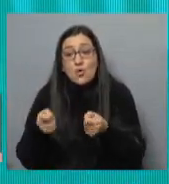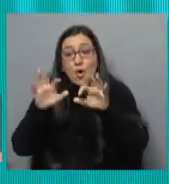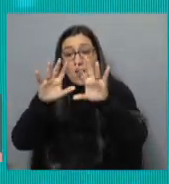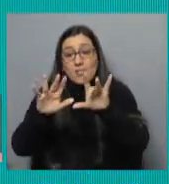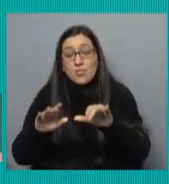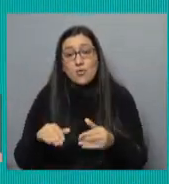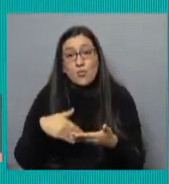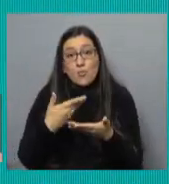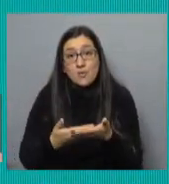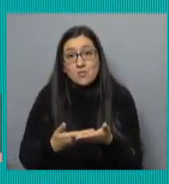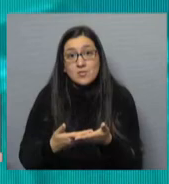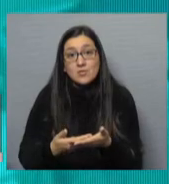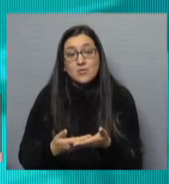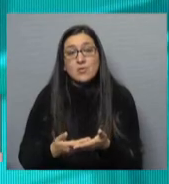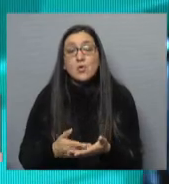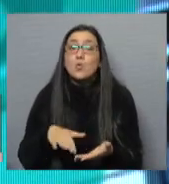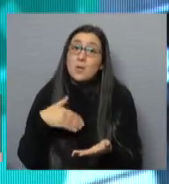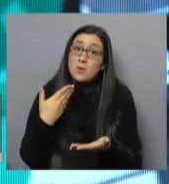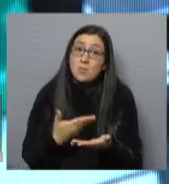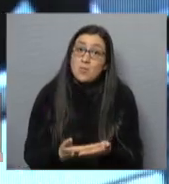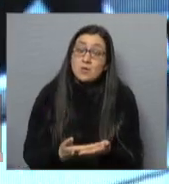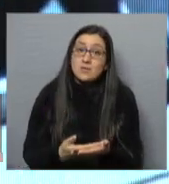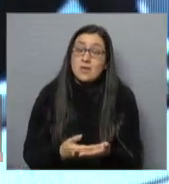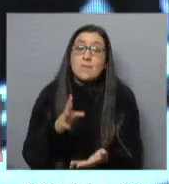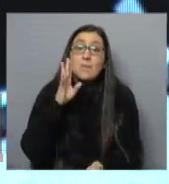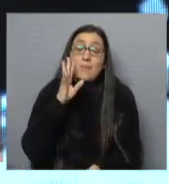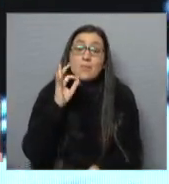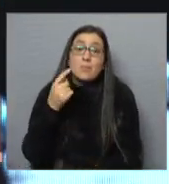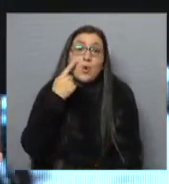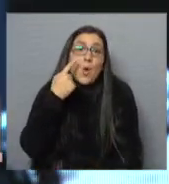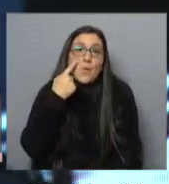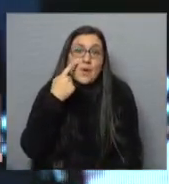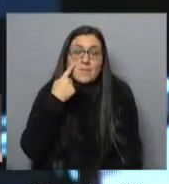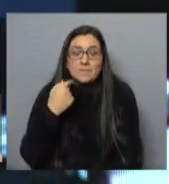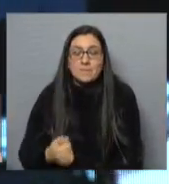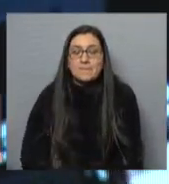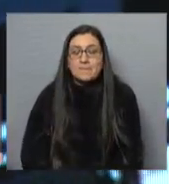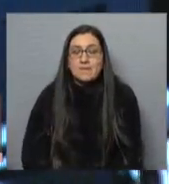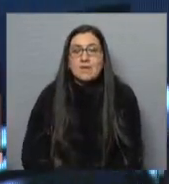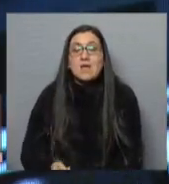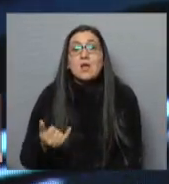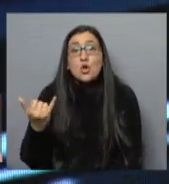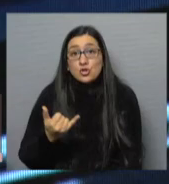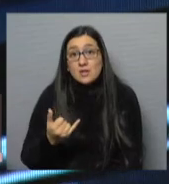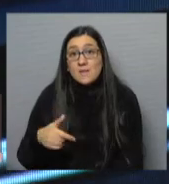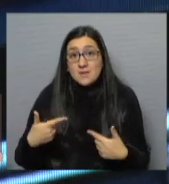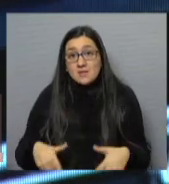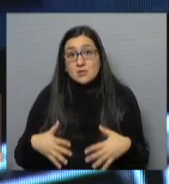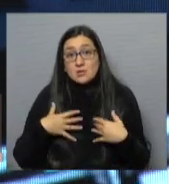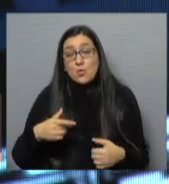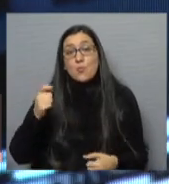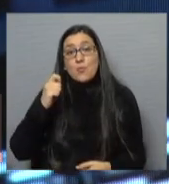con una propuesta de plan piloto. Lo tiene el Ministerio de Salud Pública, lo